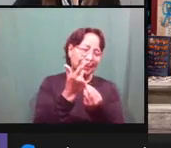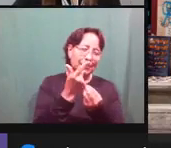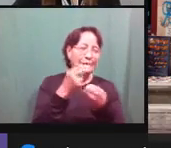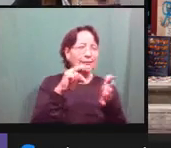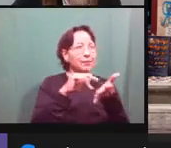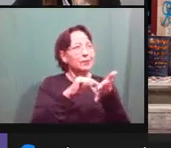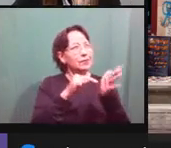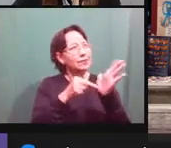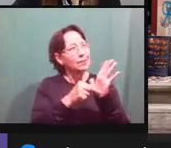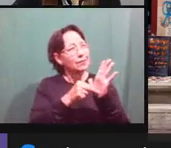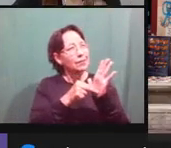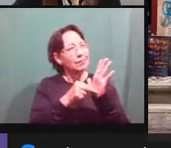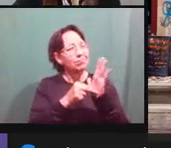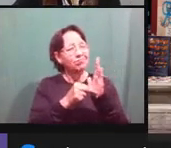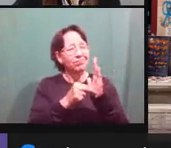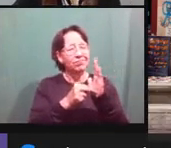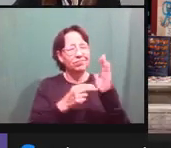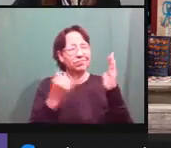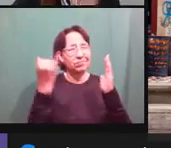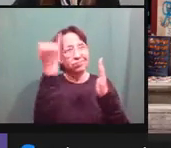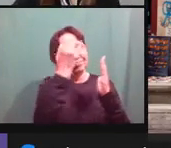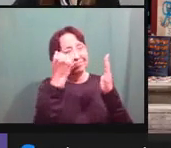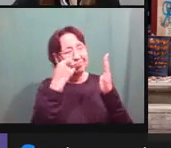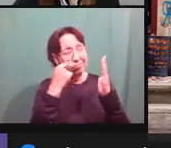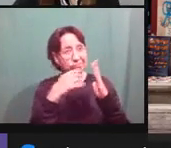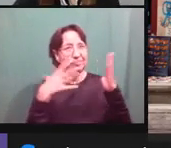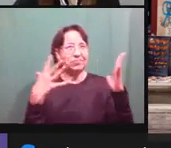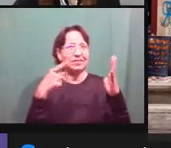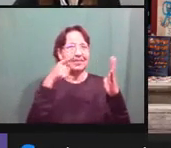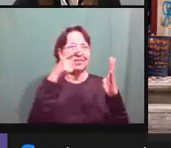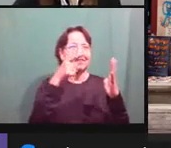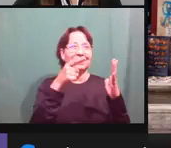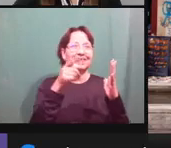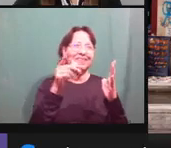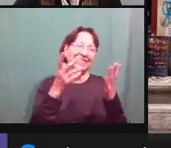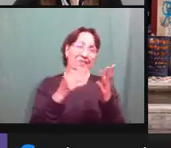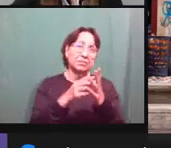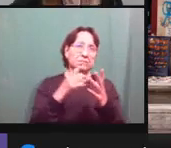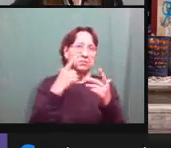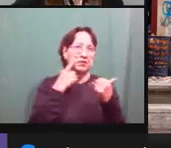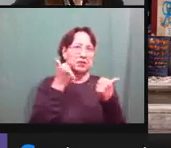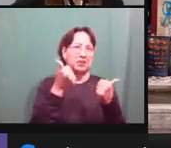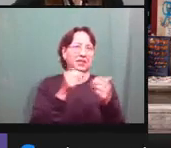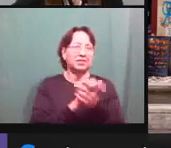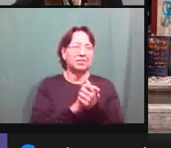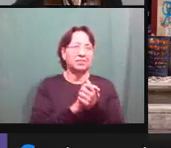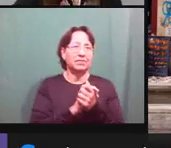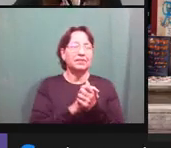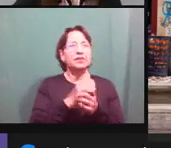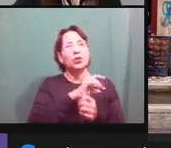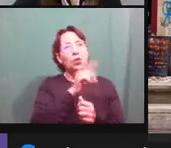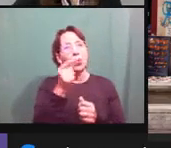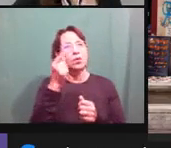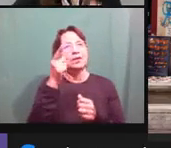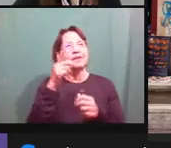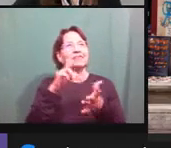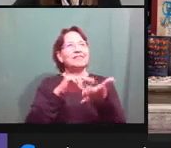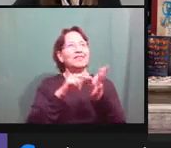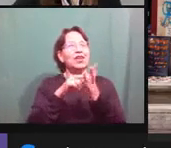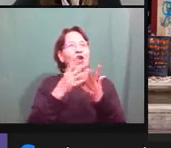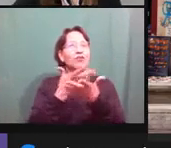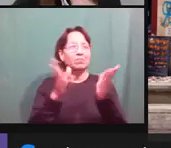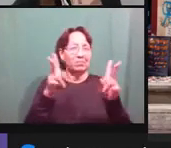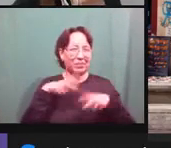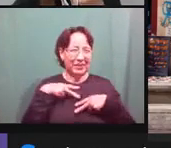gráficas, que responden muchas veces solo a temas comerciales, ¿no? Y en otros de reconocimiento personal, pero no